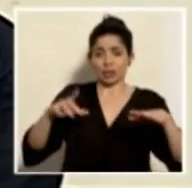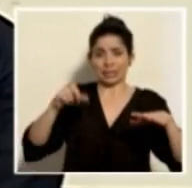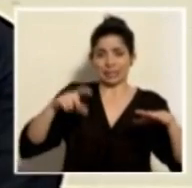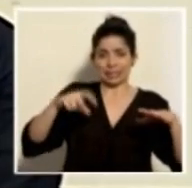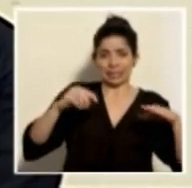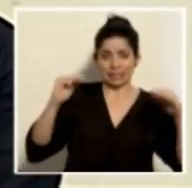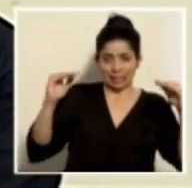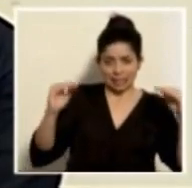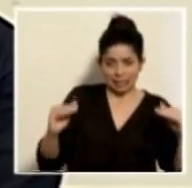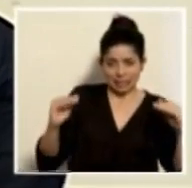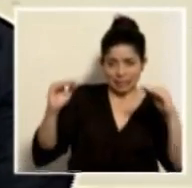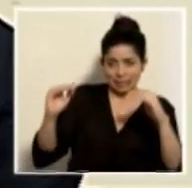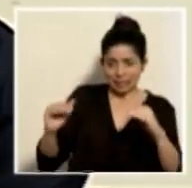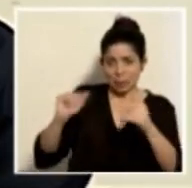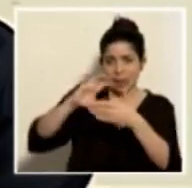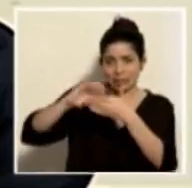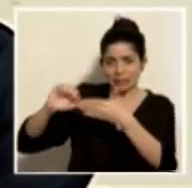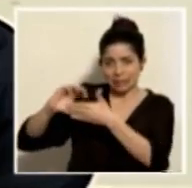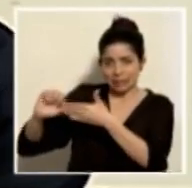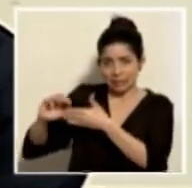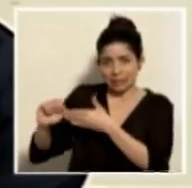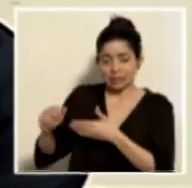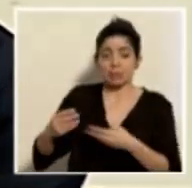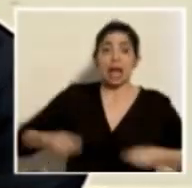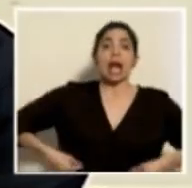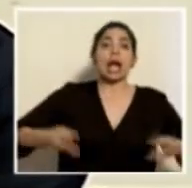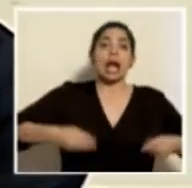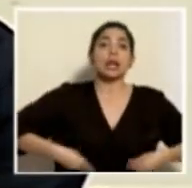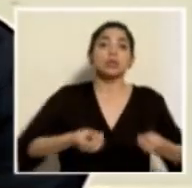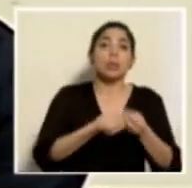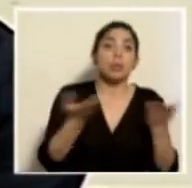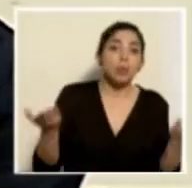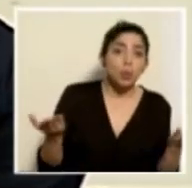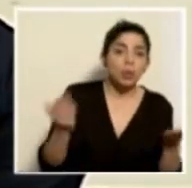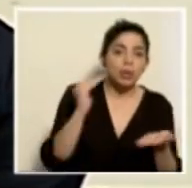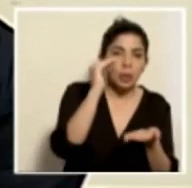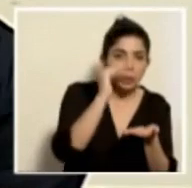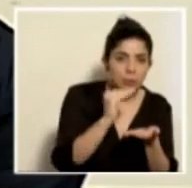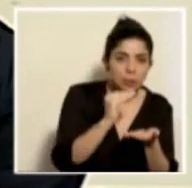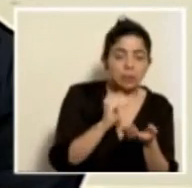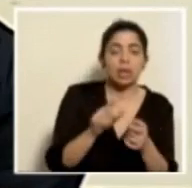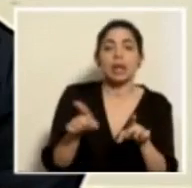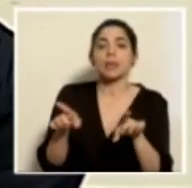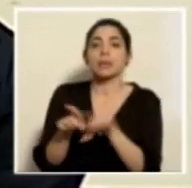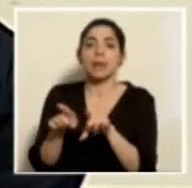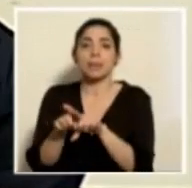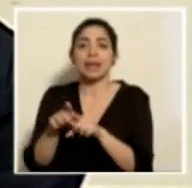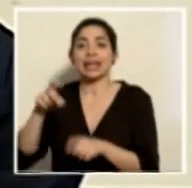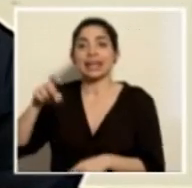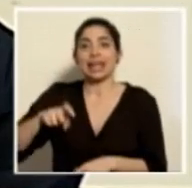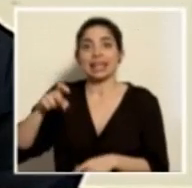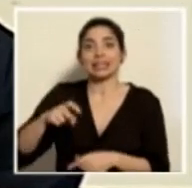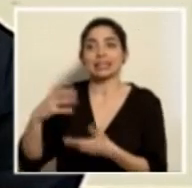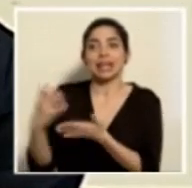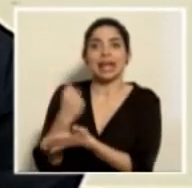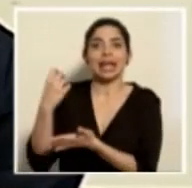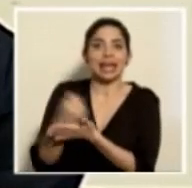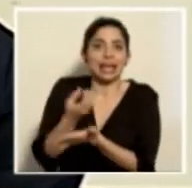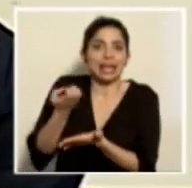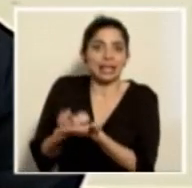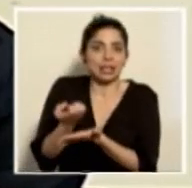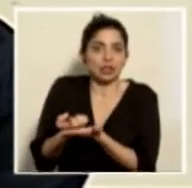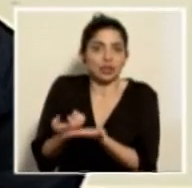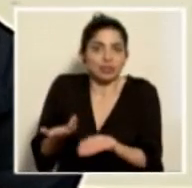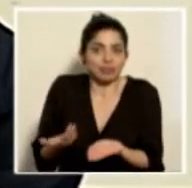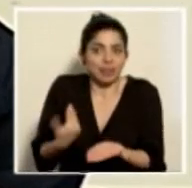tanto de los gastos públicos como de la necesidad de ingresos que tiene